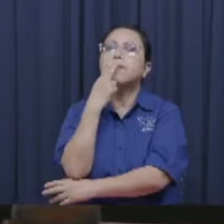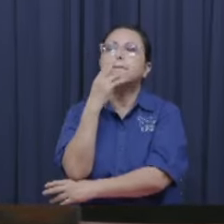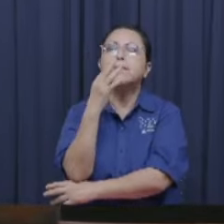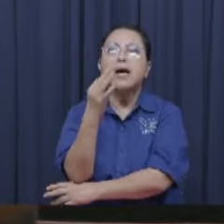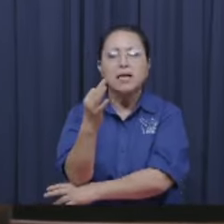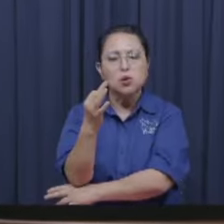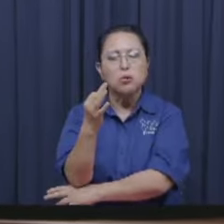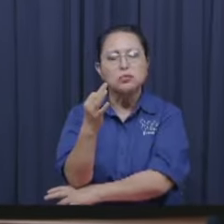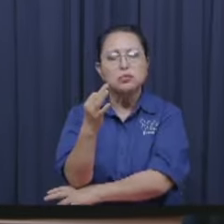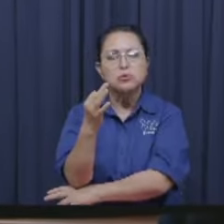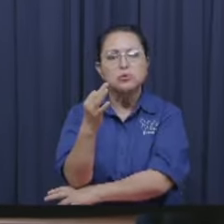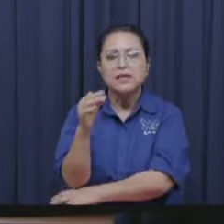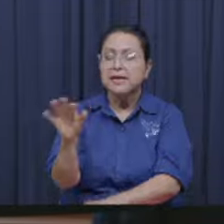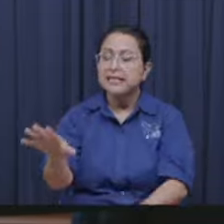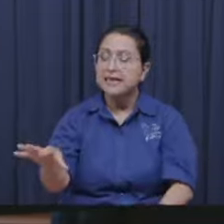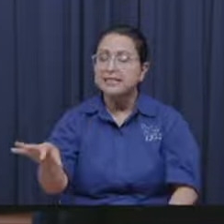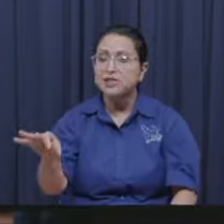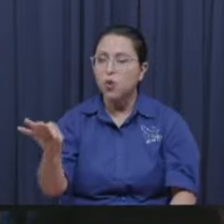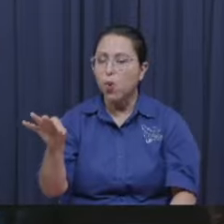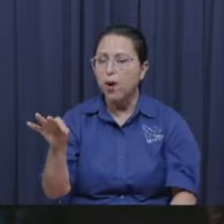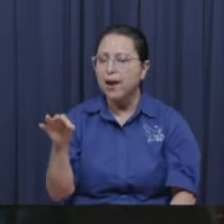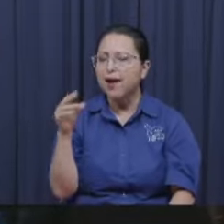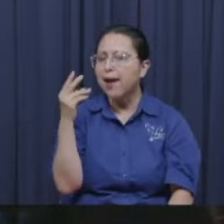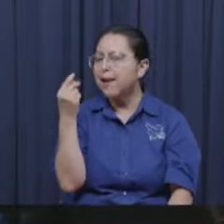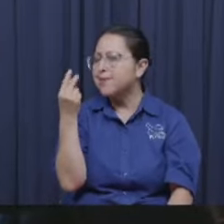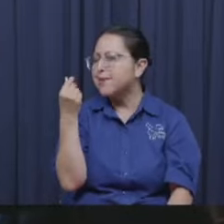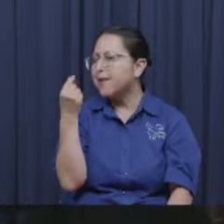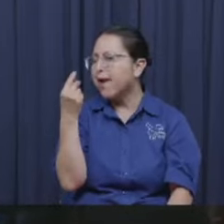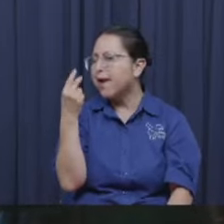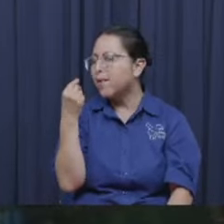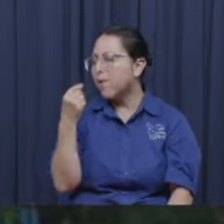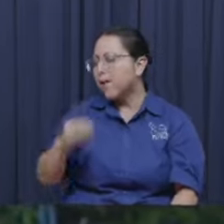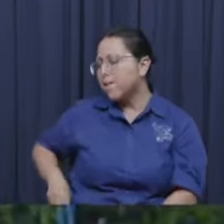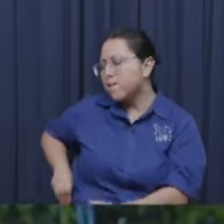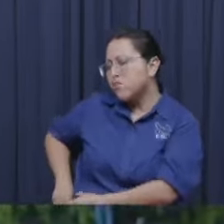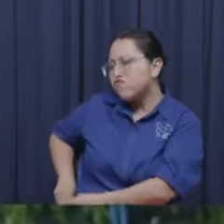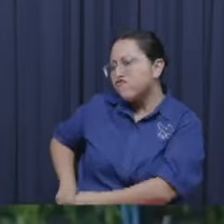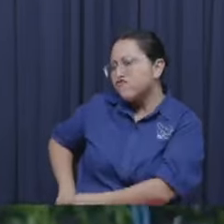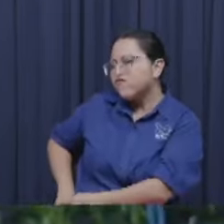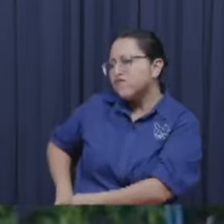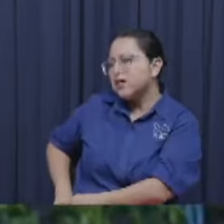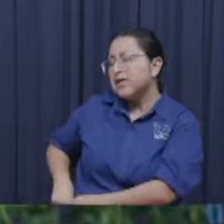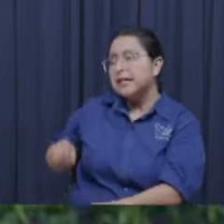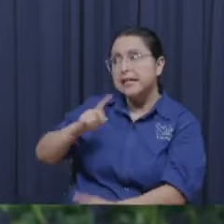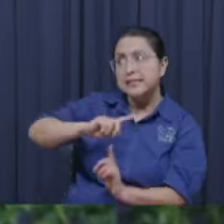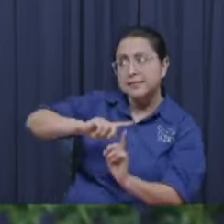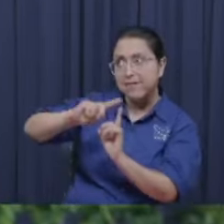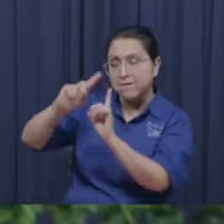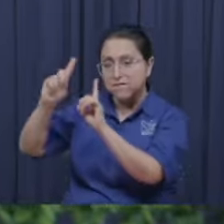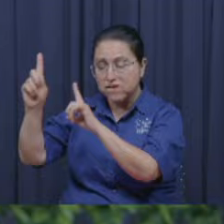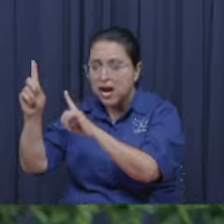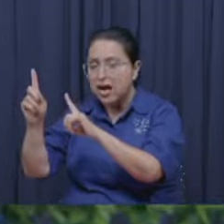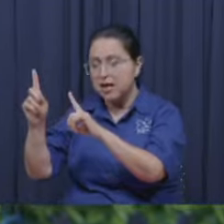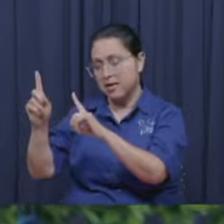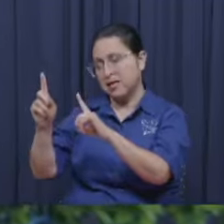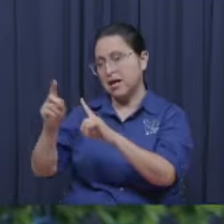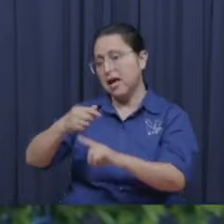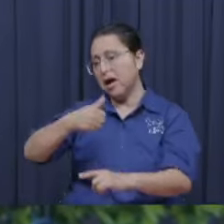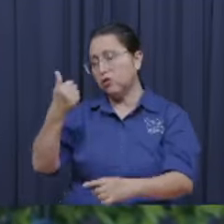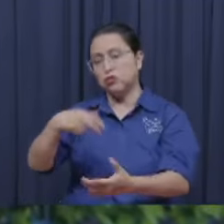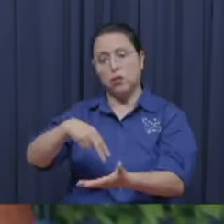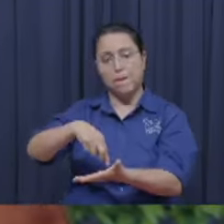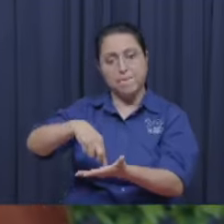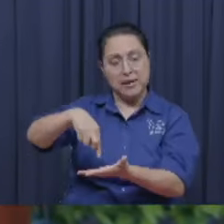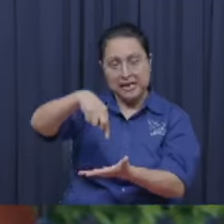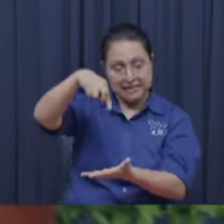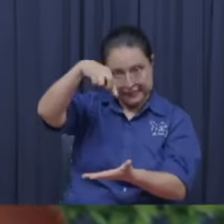que optan por una buena situación económica y se van de nuestra nación y se establecen en otra